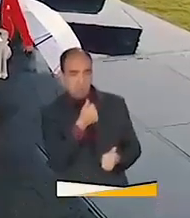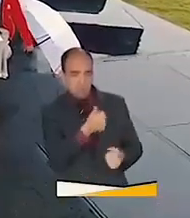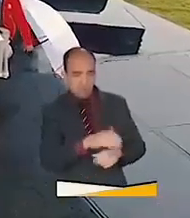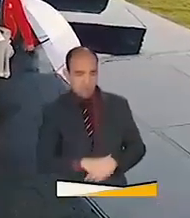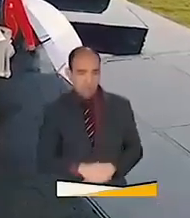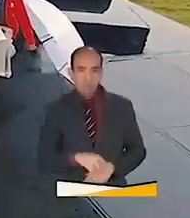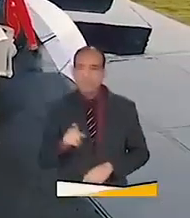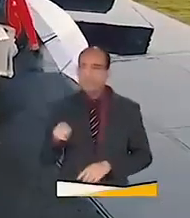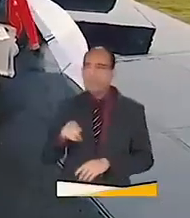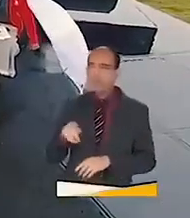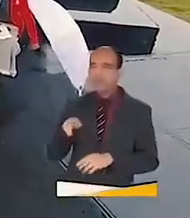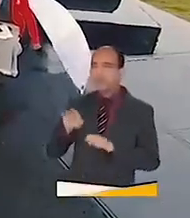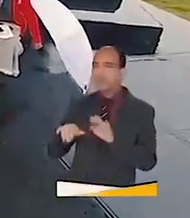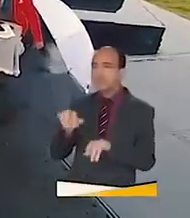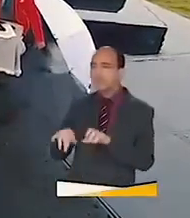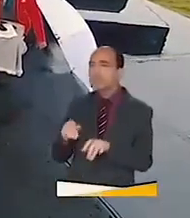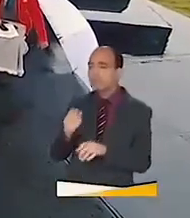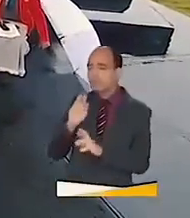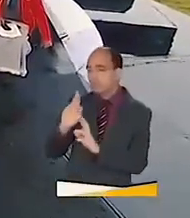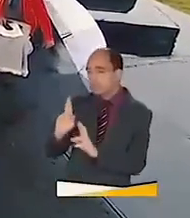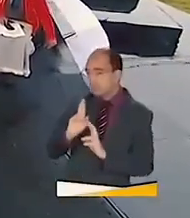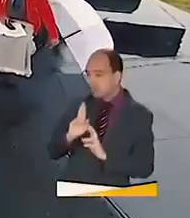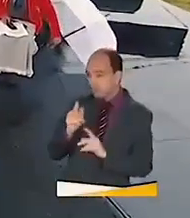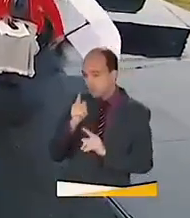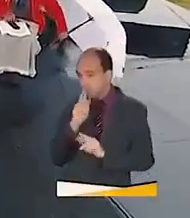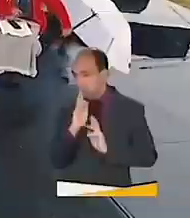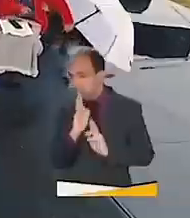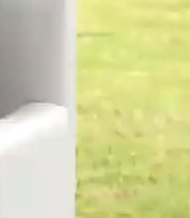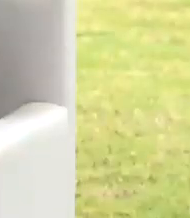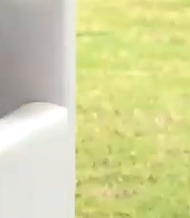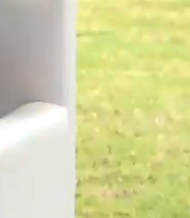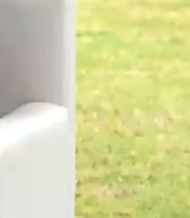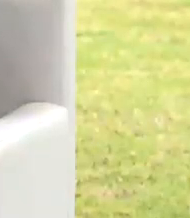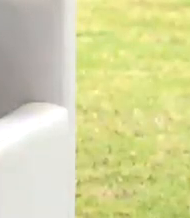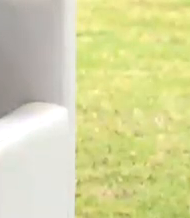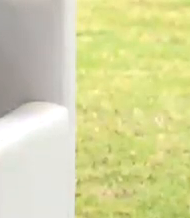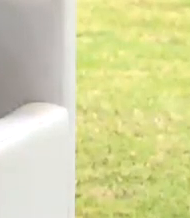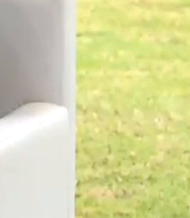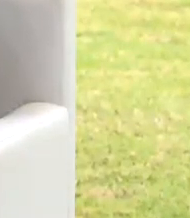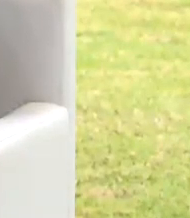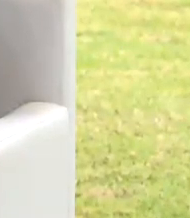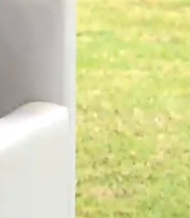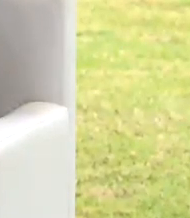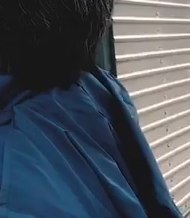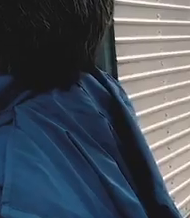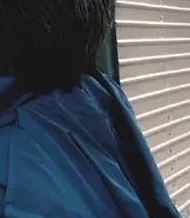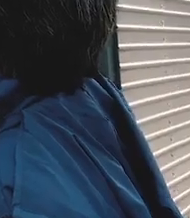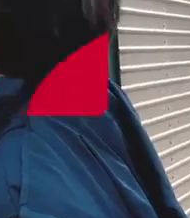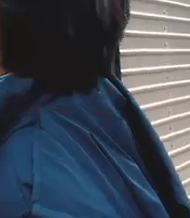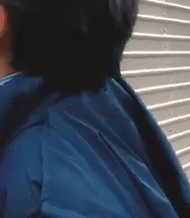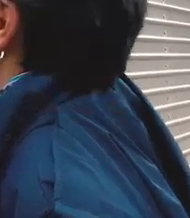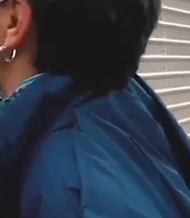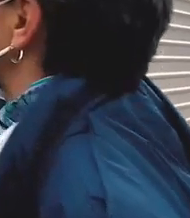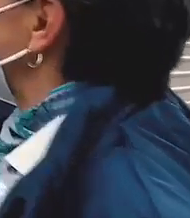eso les agradezco infinitamente. Hemos redoblado esfuerzos, hemos trabajado 24/7, sin descanso.